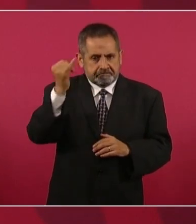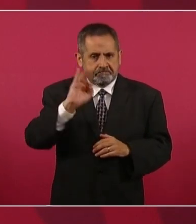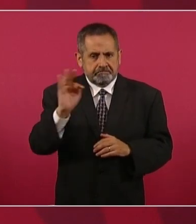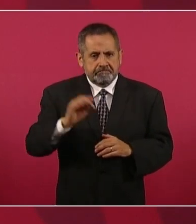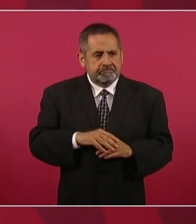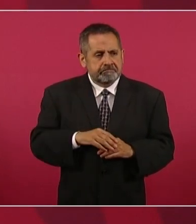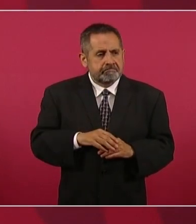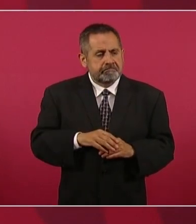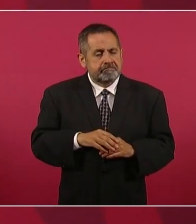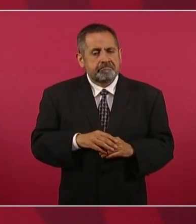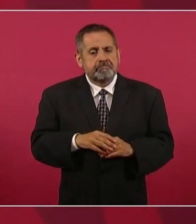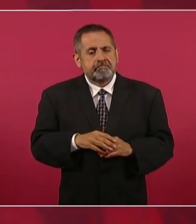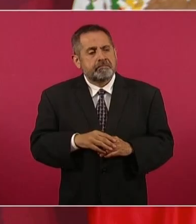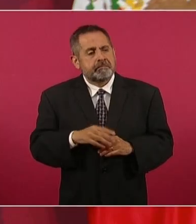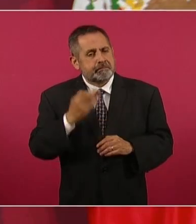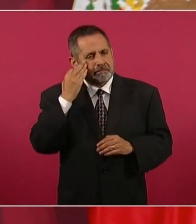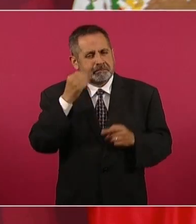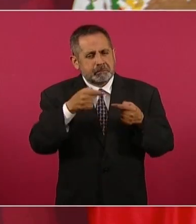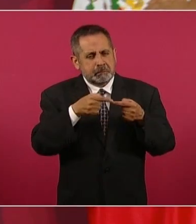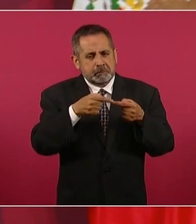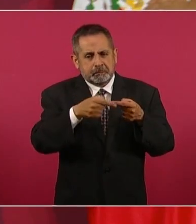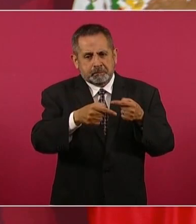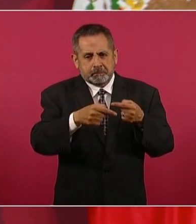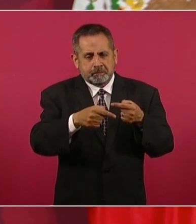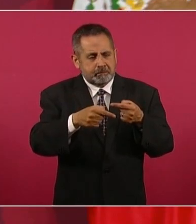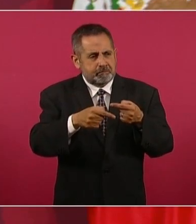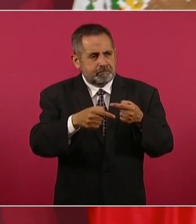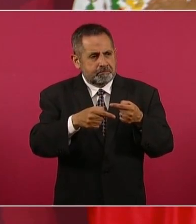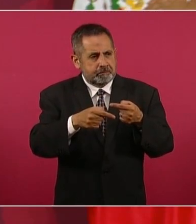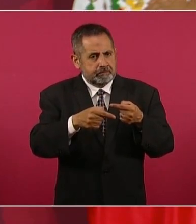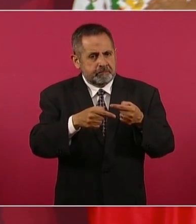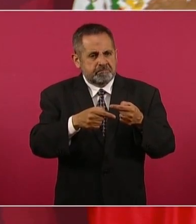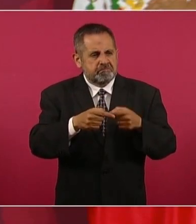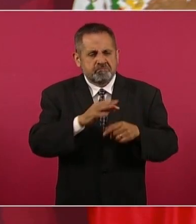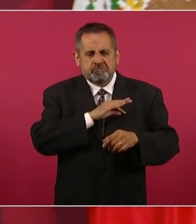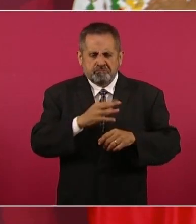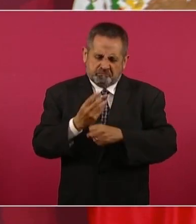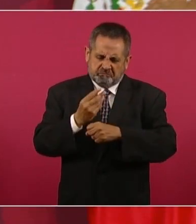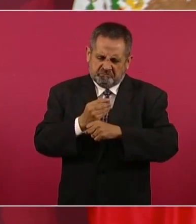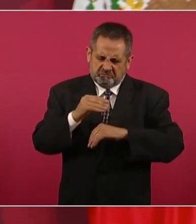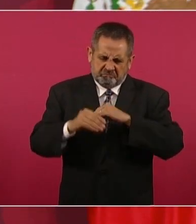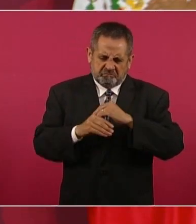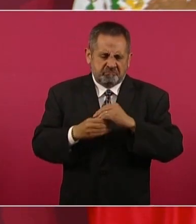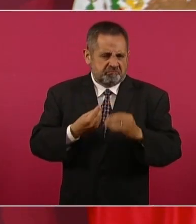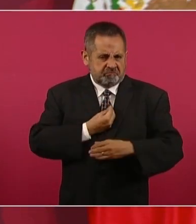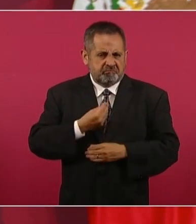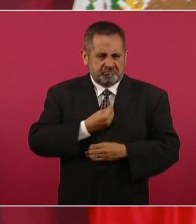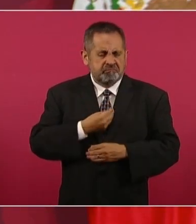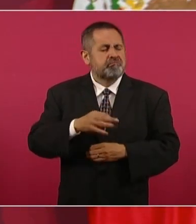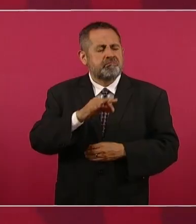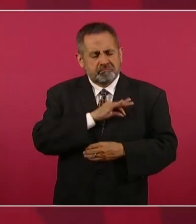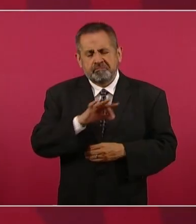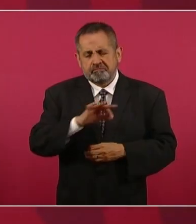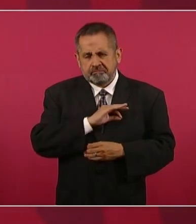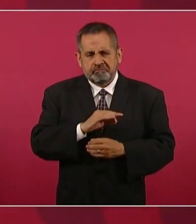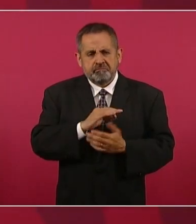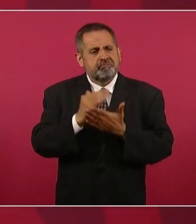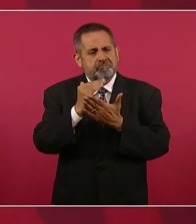en corto plazo hacer frente a todas estas